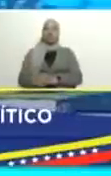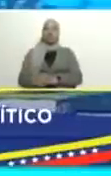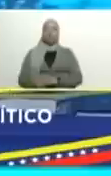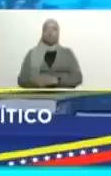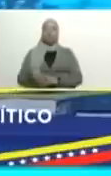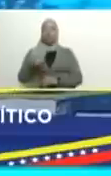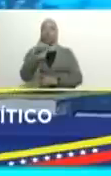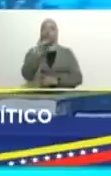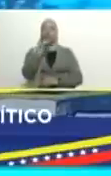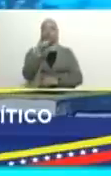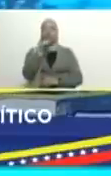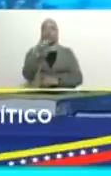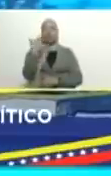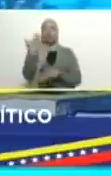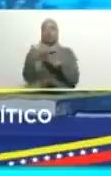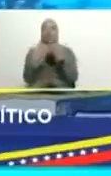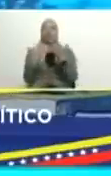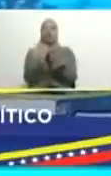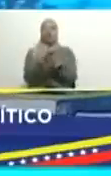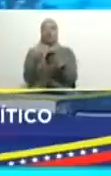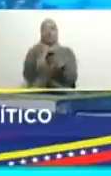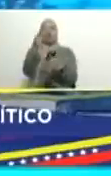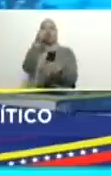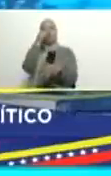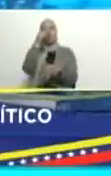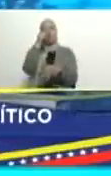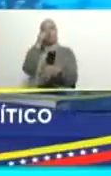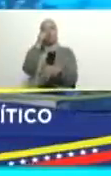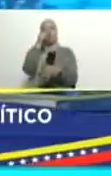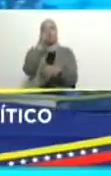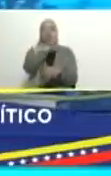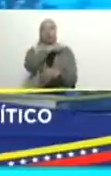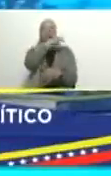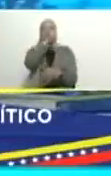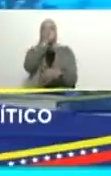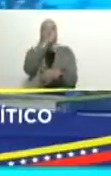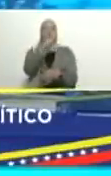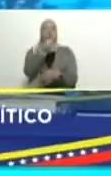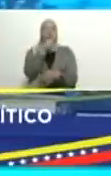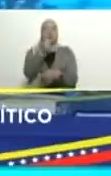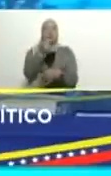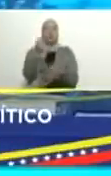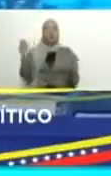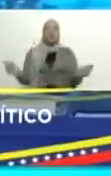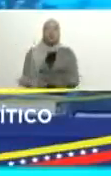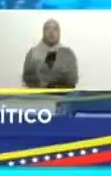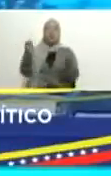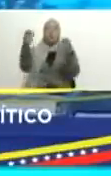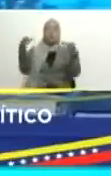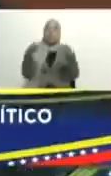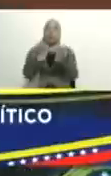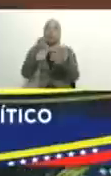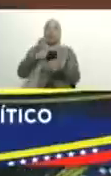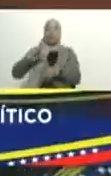jefe Gustavo González López, director del glorioso